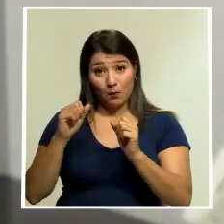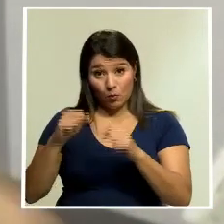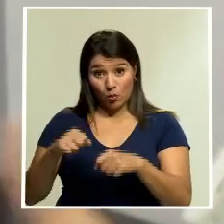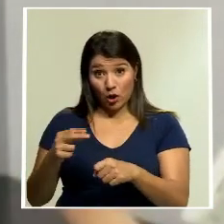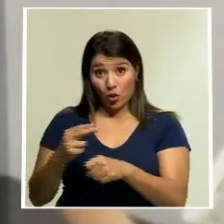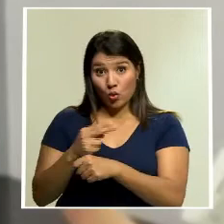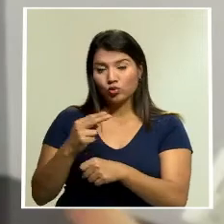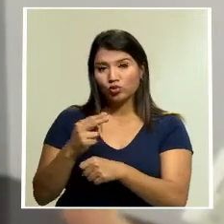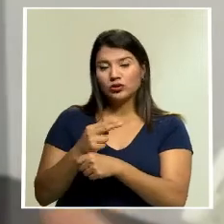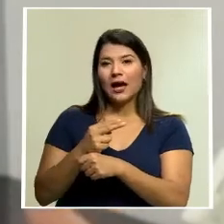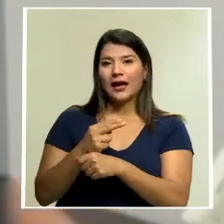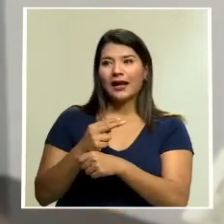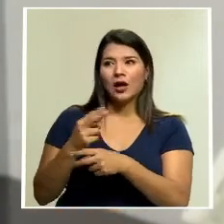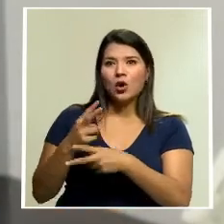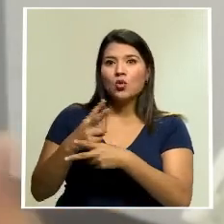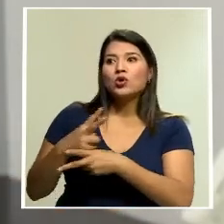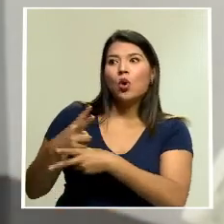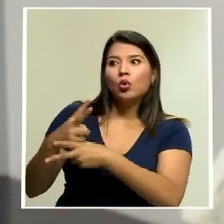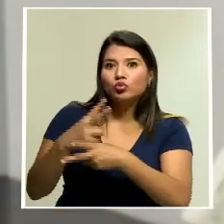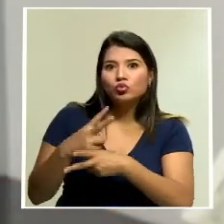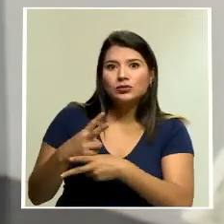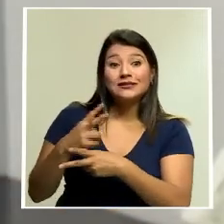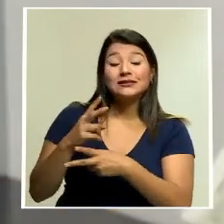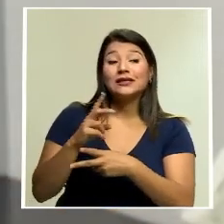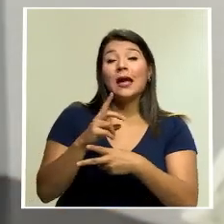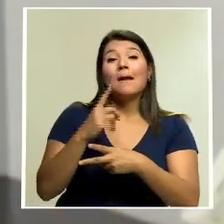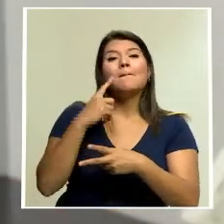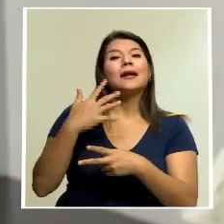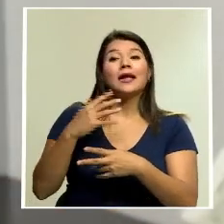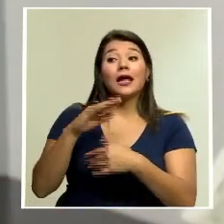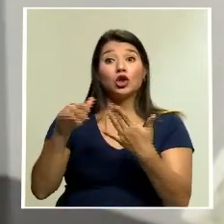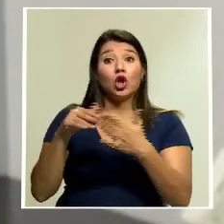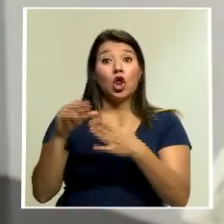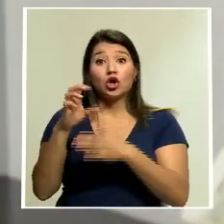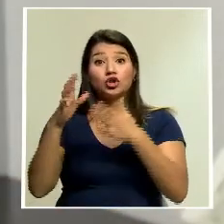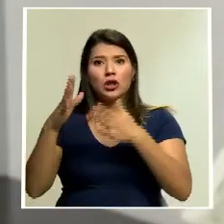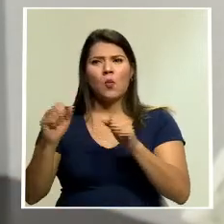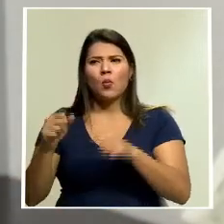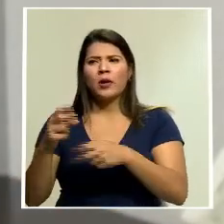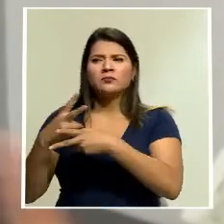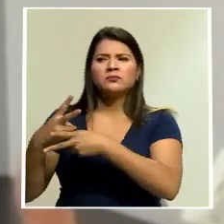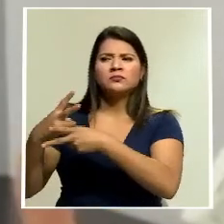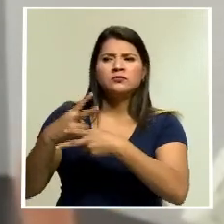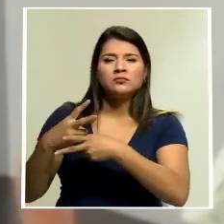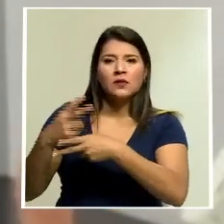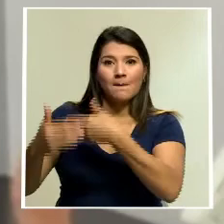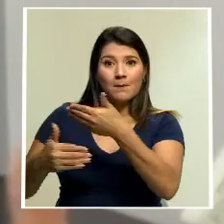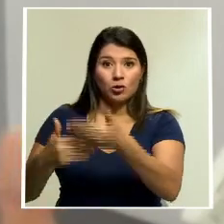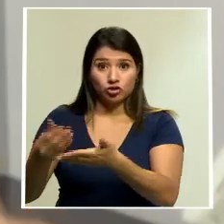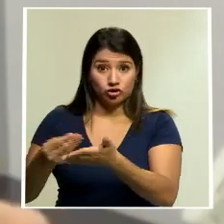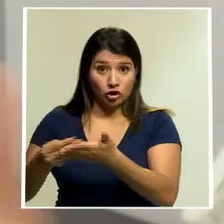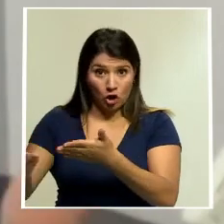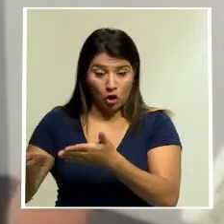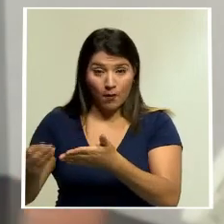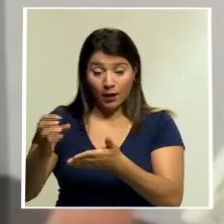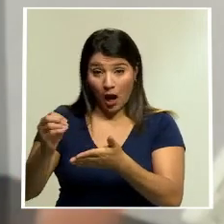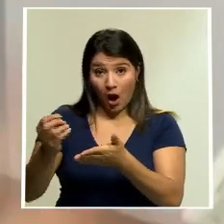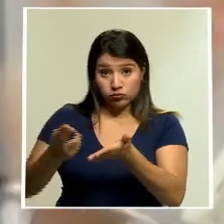esa gran auditoría social que vamos a hacer todos los costarricenses, sino también incluso para que